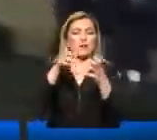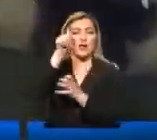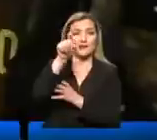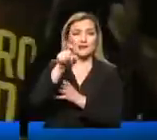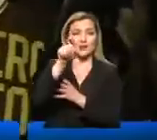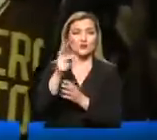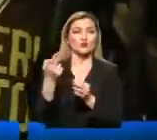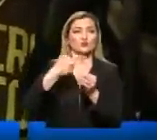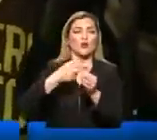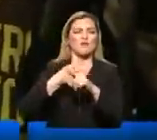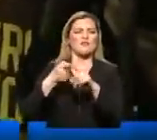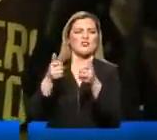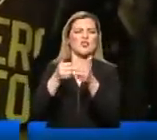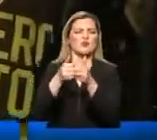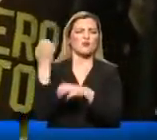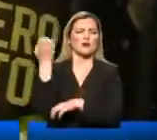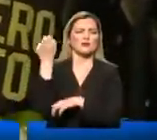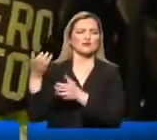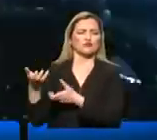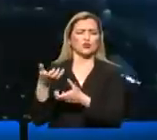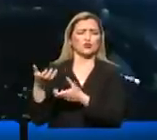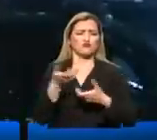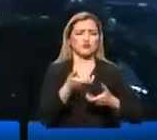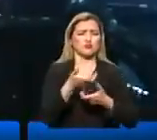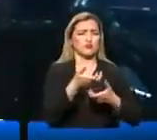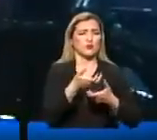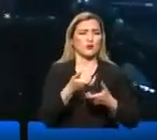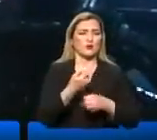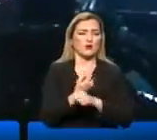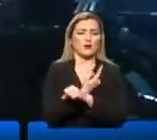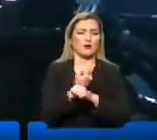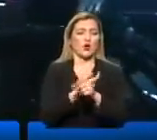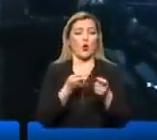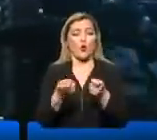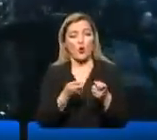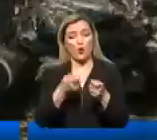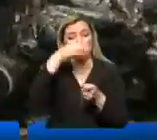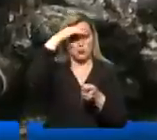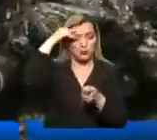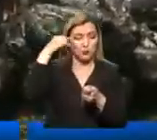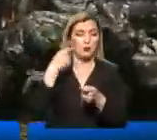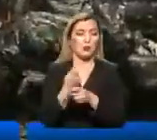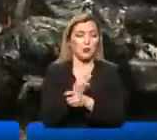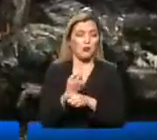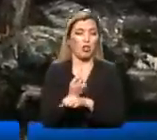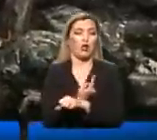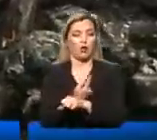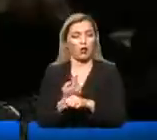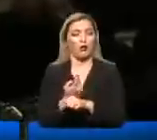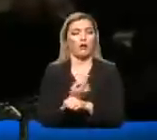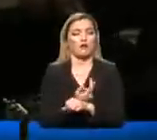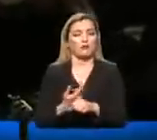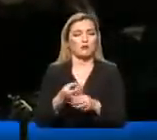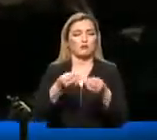necesario la presencia de varios equipos de emergencia que demoraron varias horas en controlar las llamas. Ventajosamente,